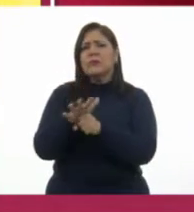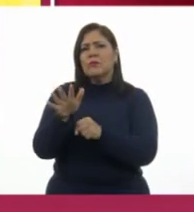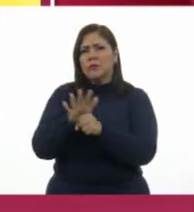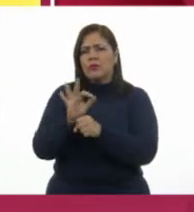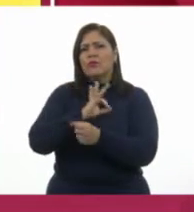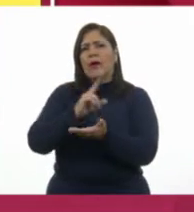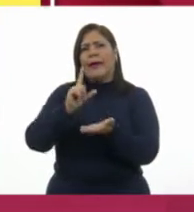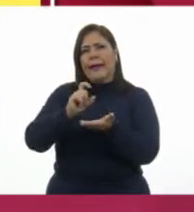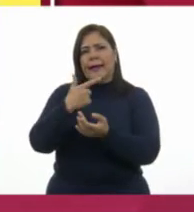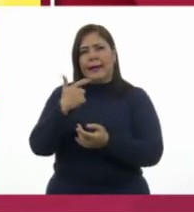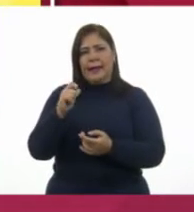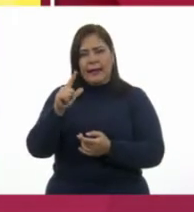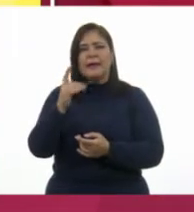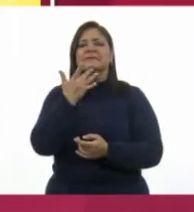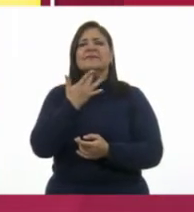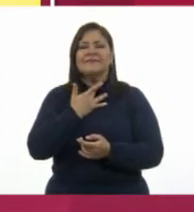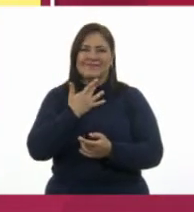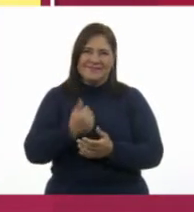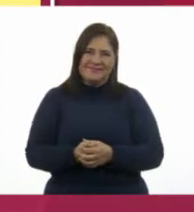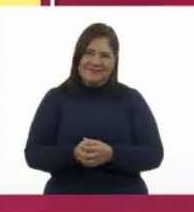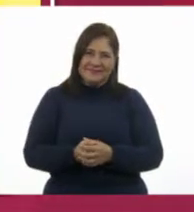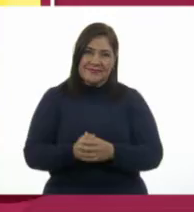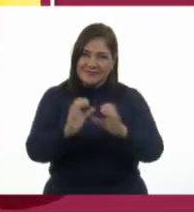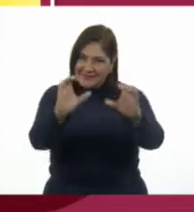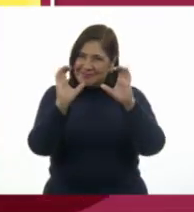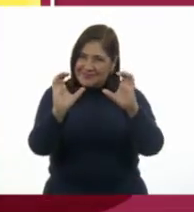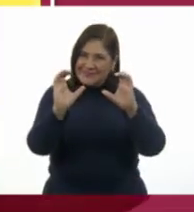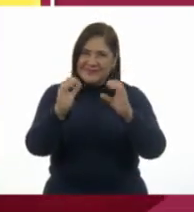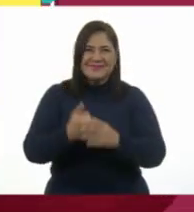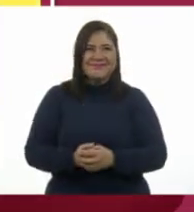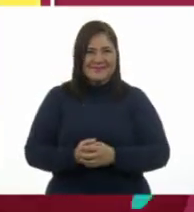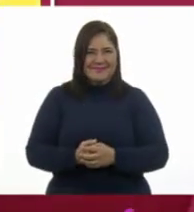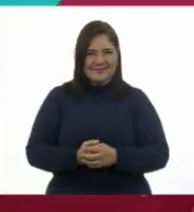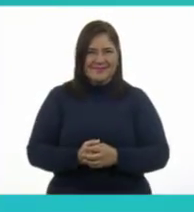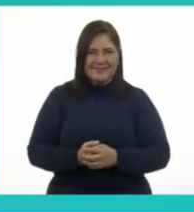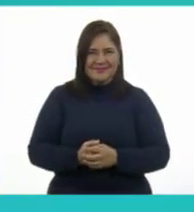usa desinfectantes a base de alcohol. ¡Cuídate!